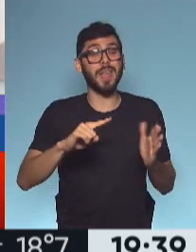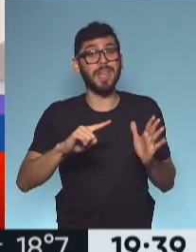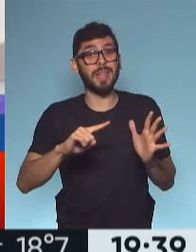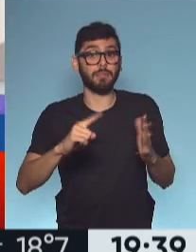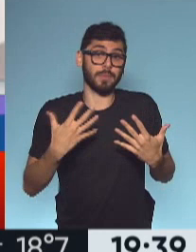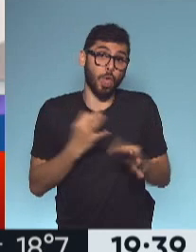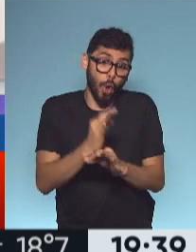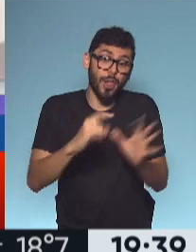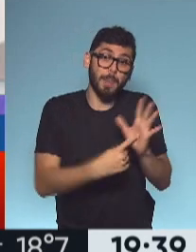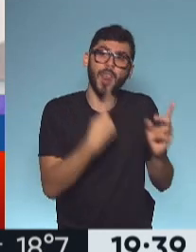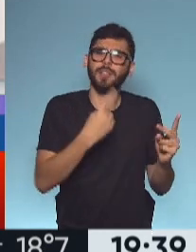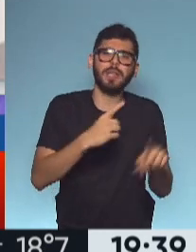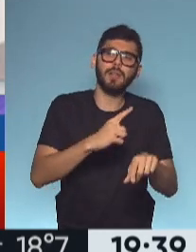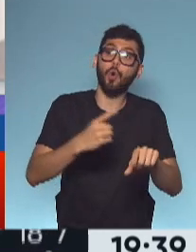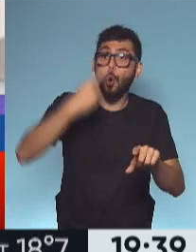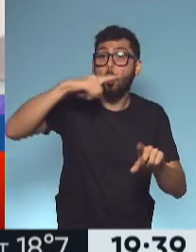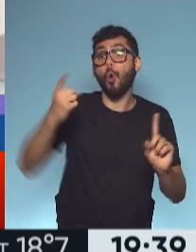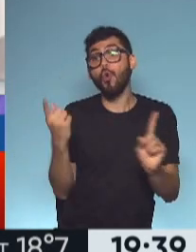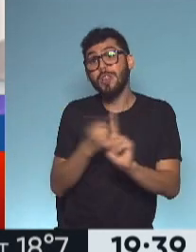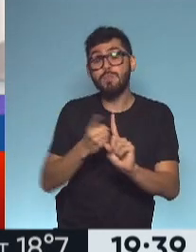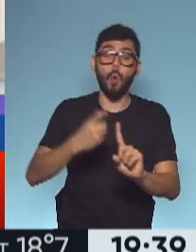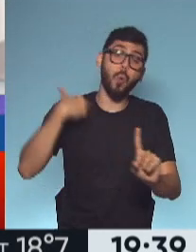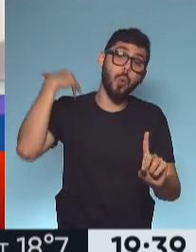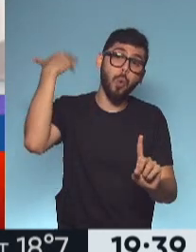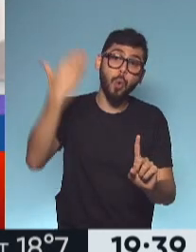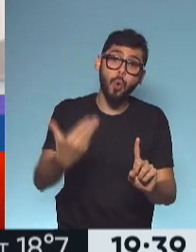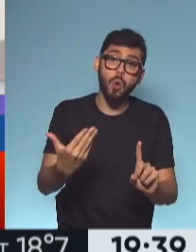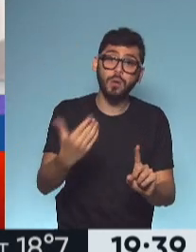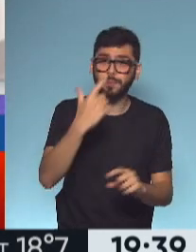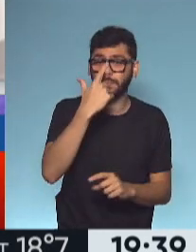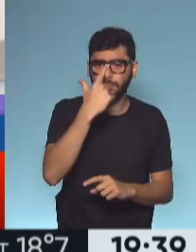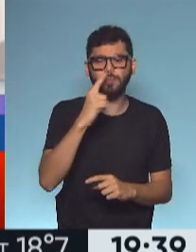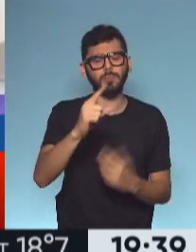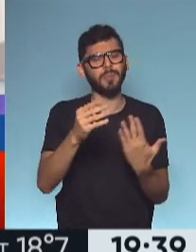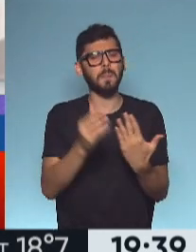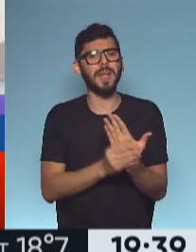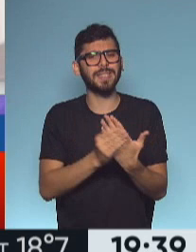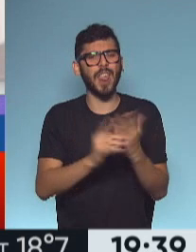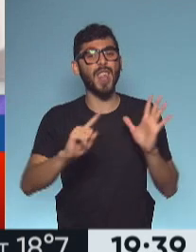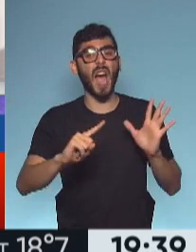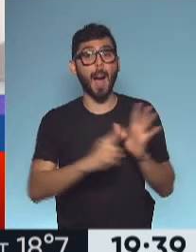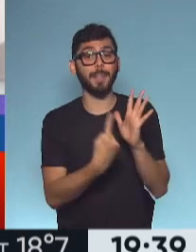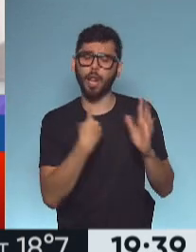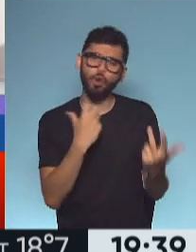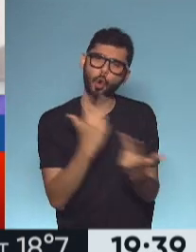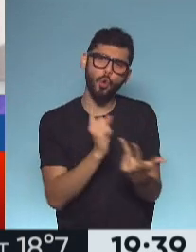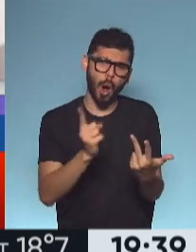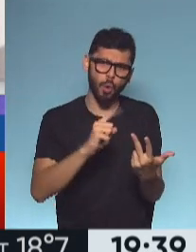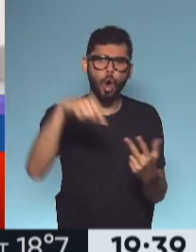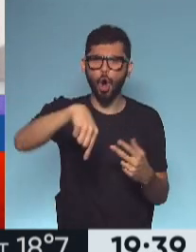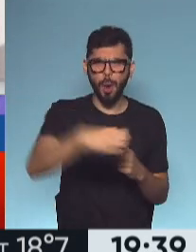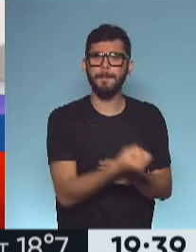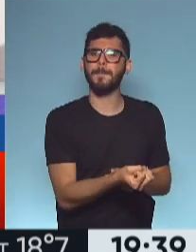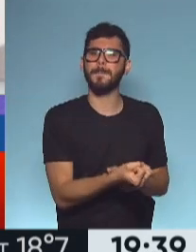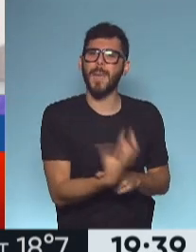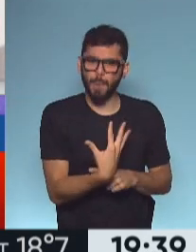que hace mucho tiempo que no habla con usted. Yo no he hablado con la ministra de la ciudad, me han enviado un mensaje hoy que sí